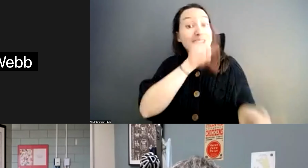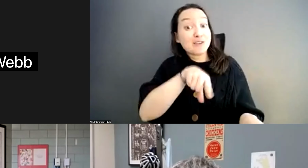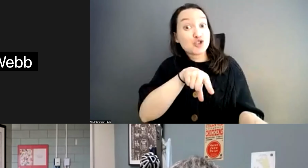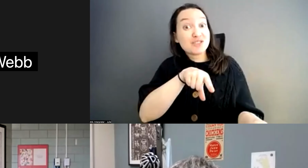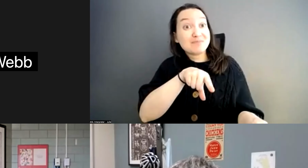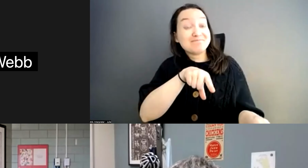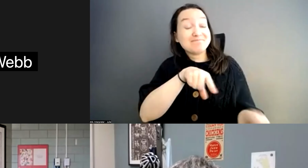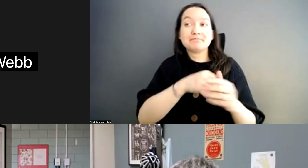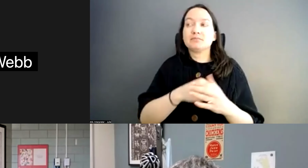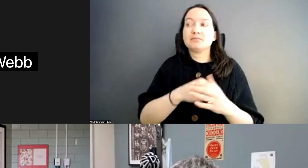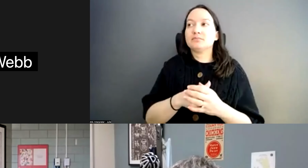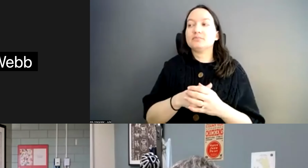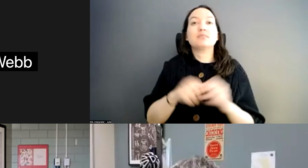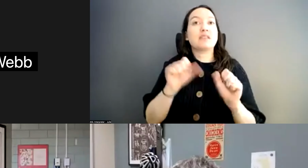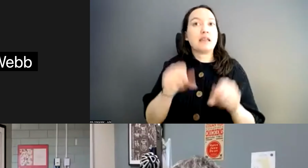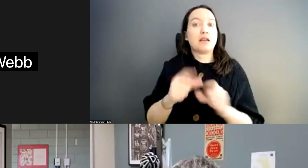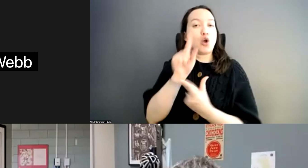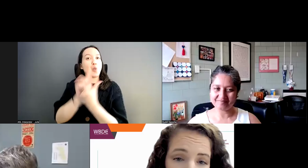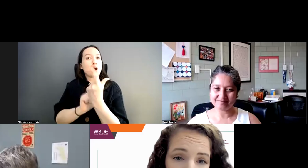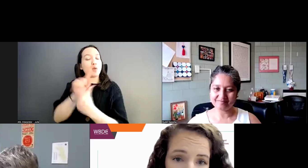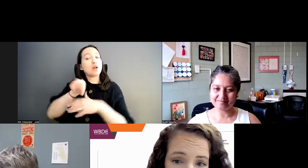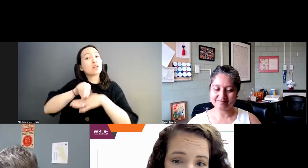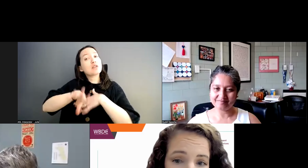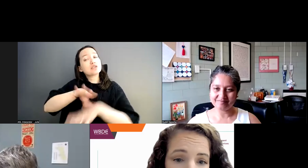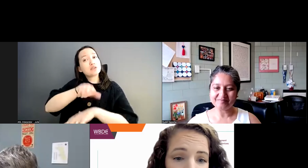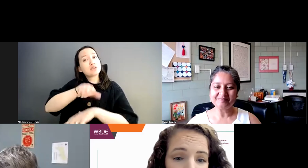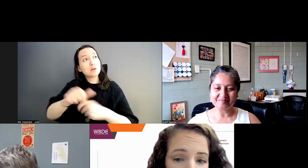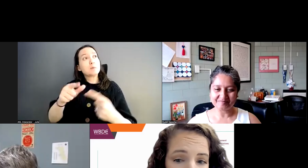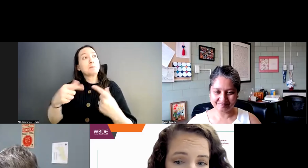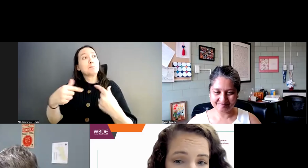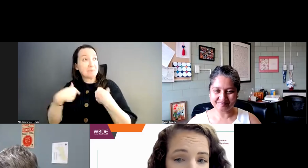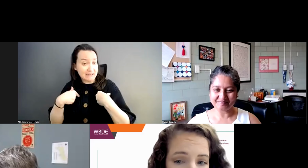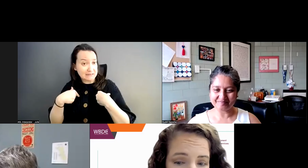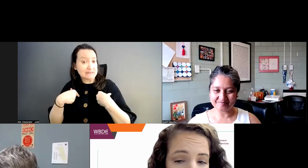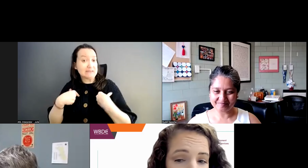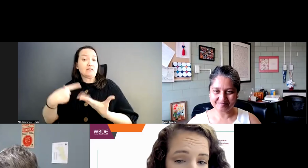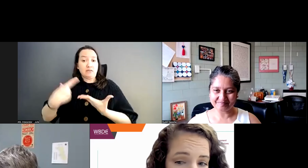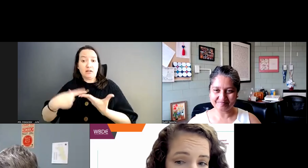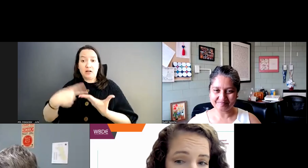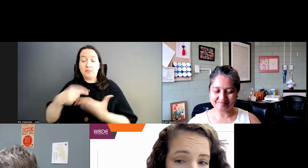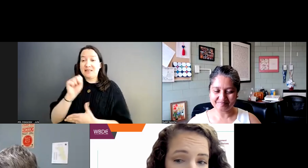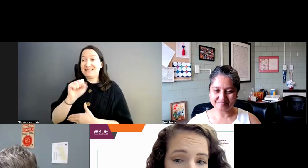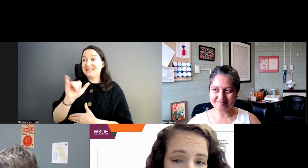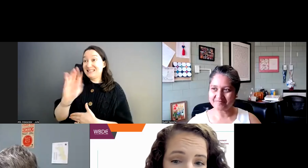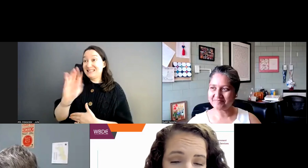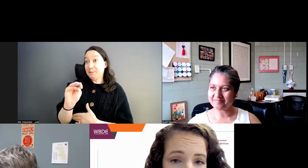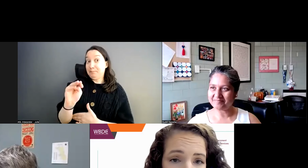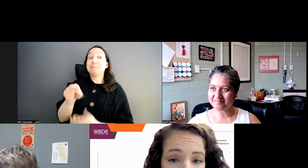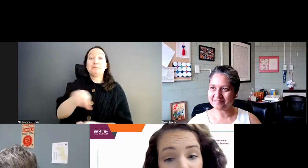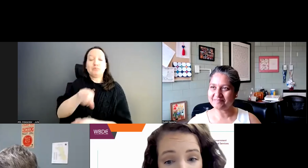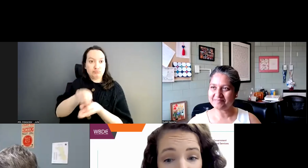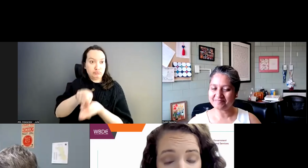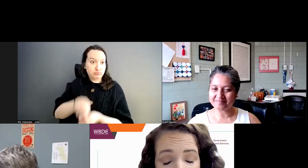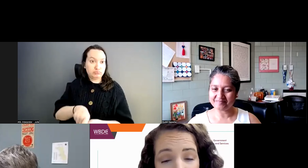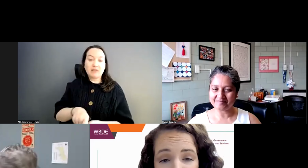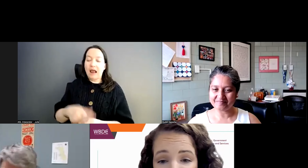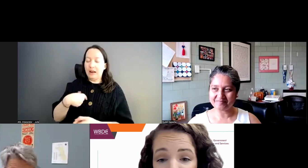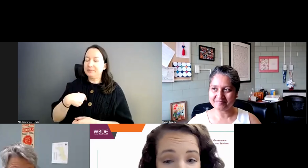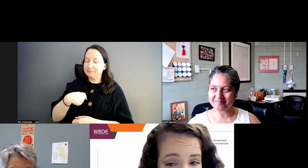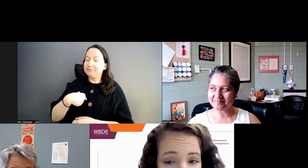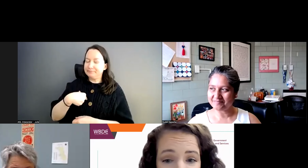Pero la respuesta es que pueden hacer una cita de consejería uno a uno conmigo para ver Sean con gran